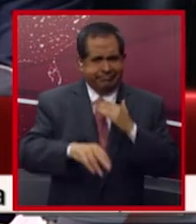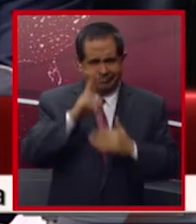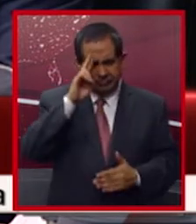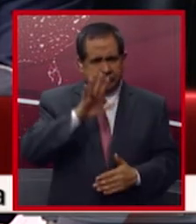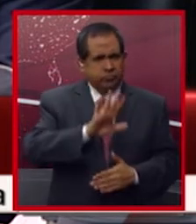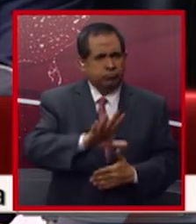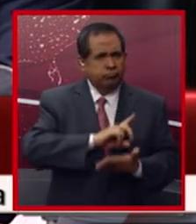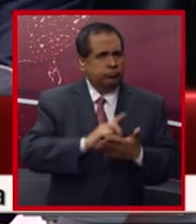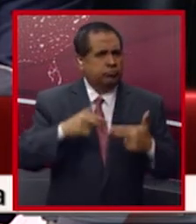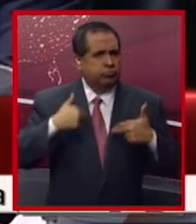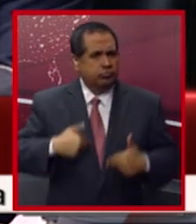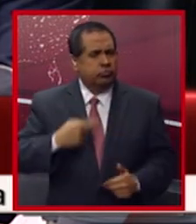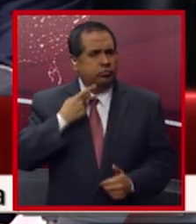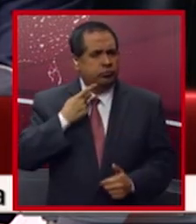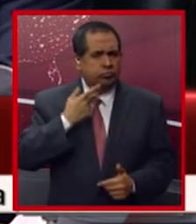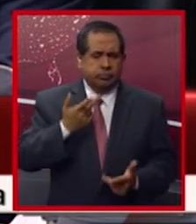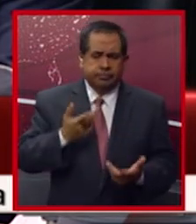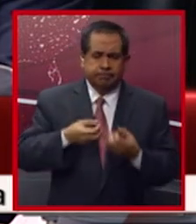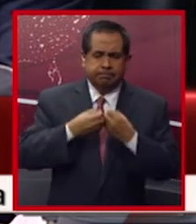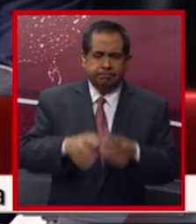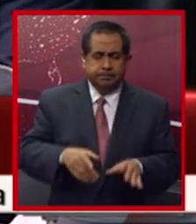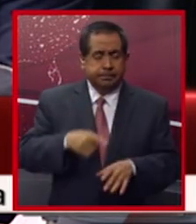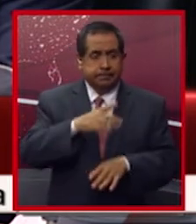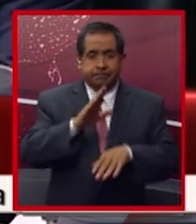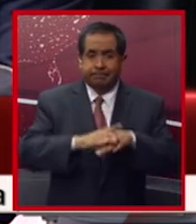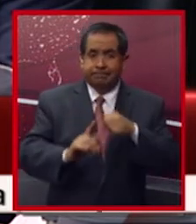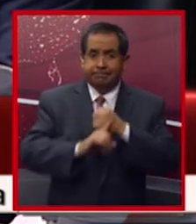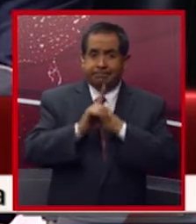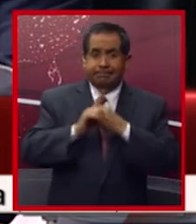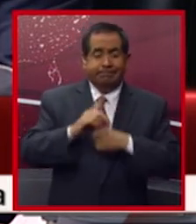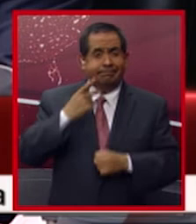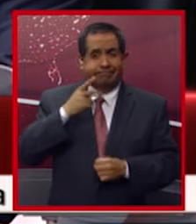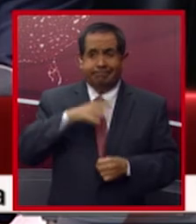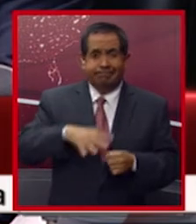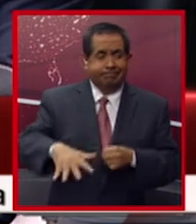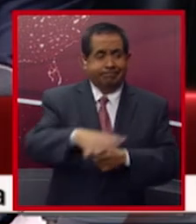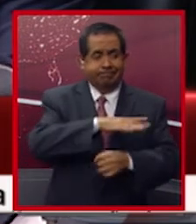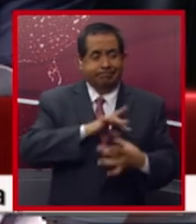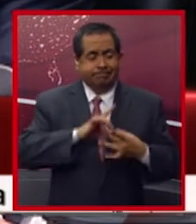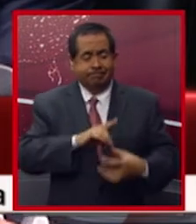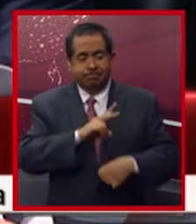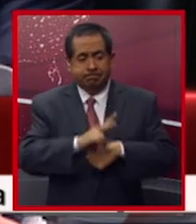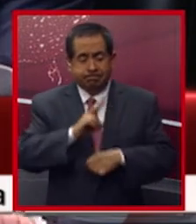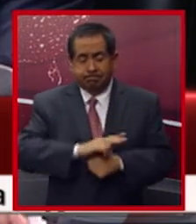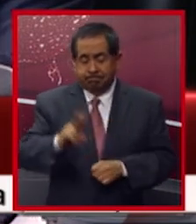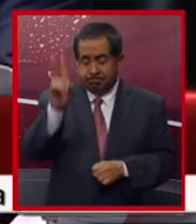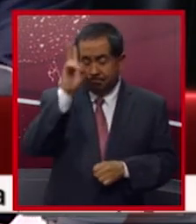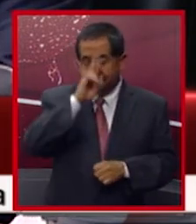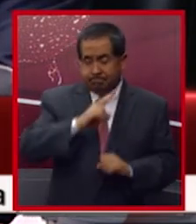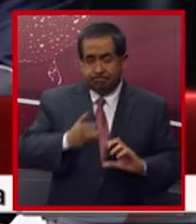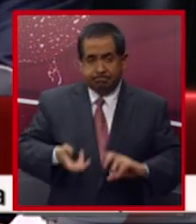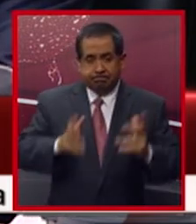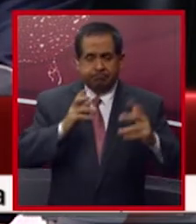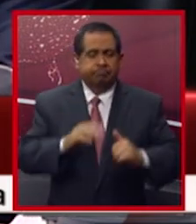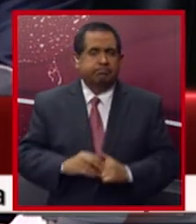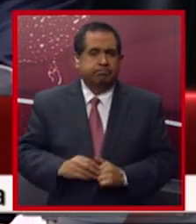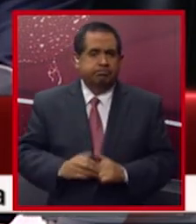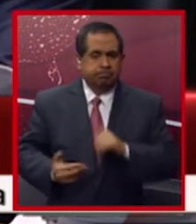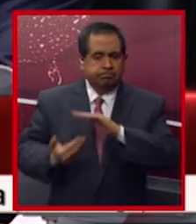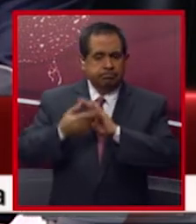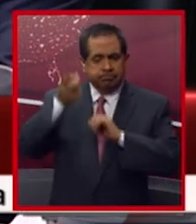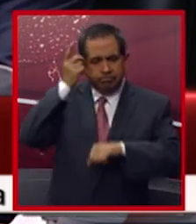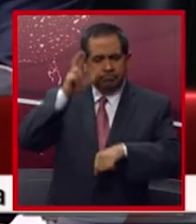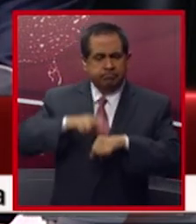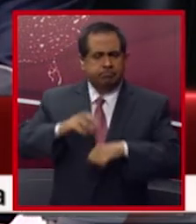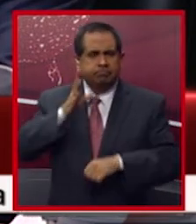civiles y políticos que al mismo tiempo profundiza la crisis política que vive la hermana República de Sudamérica. La mesa directiva de la